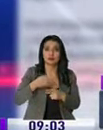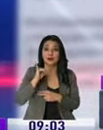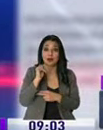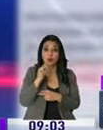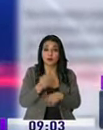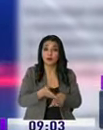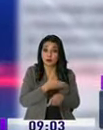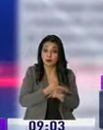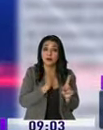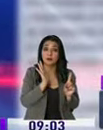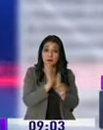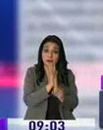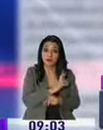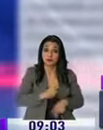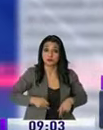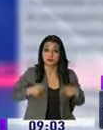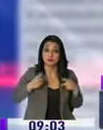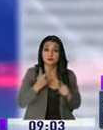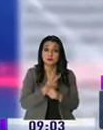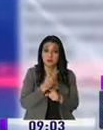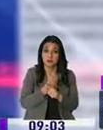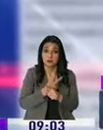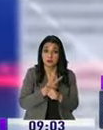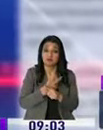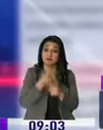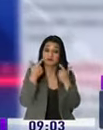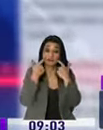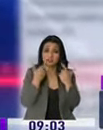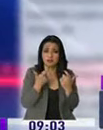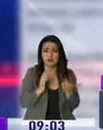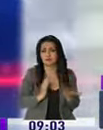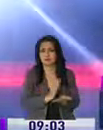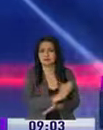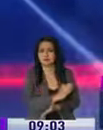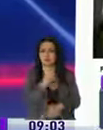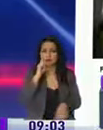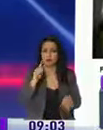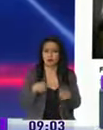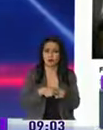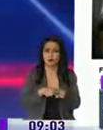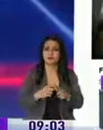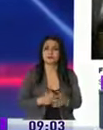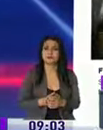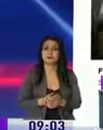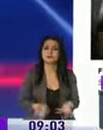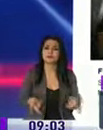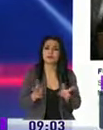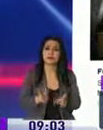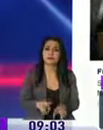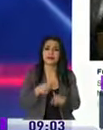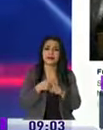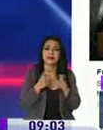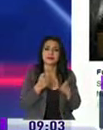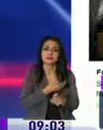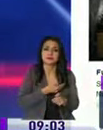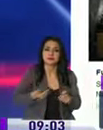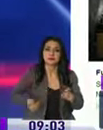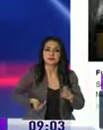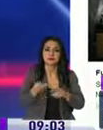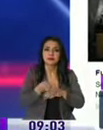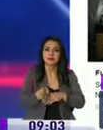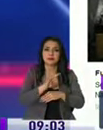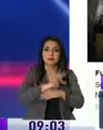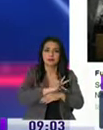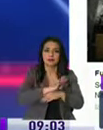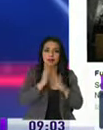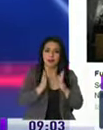ha recibido amenazas. La entidad rechazó estos actos intimidatorios. Quien también se pronunció fue la expresidenta de la Asamblea